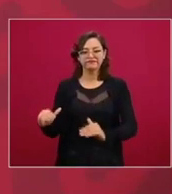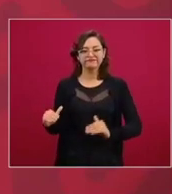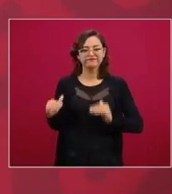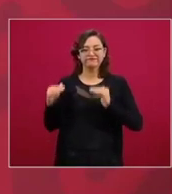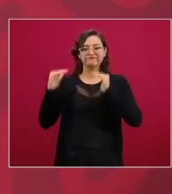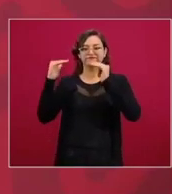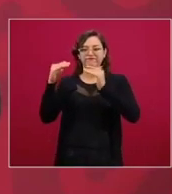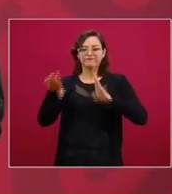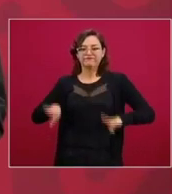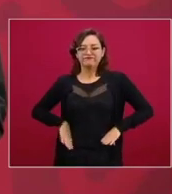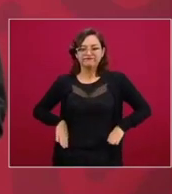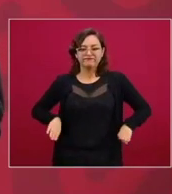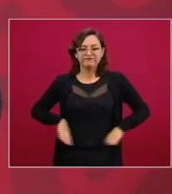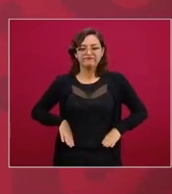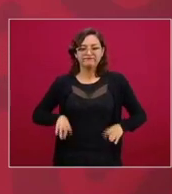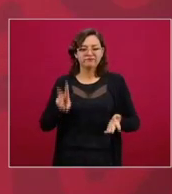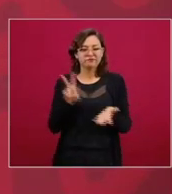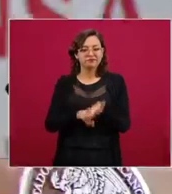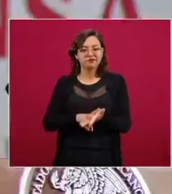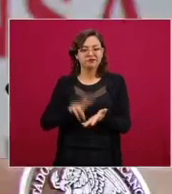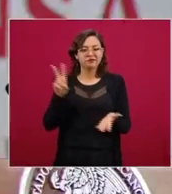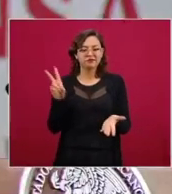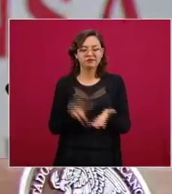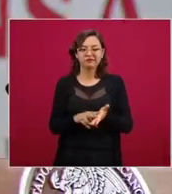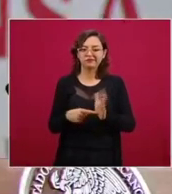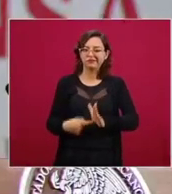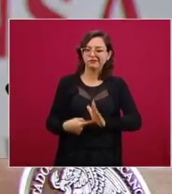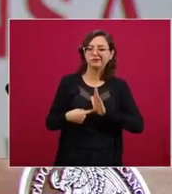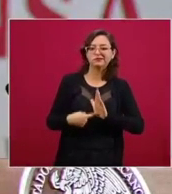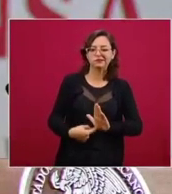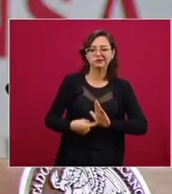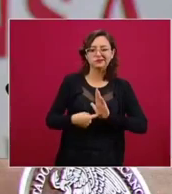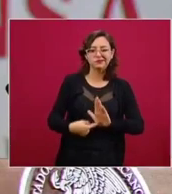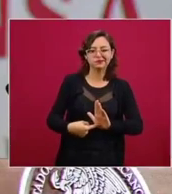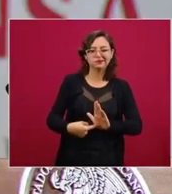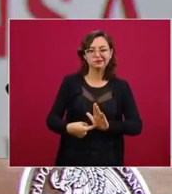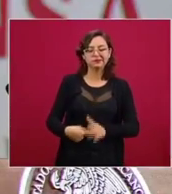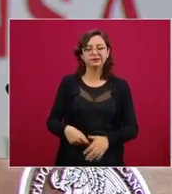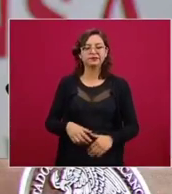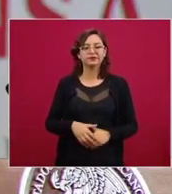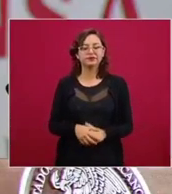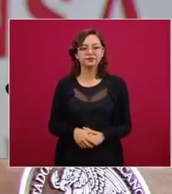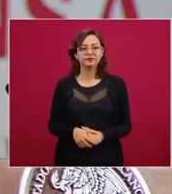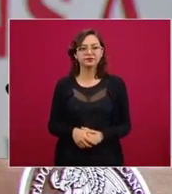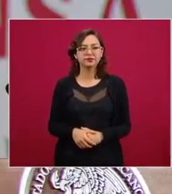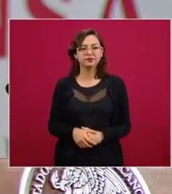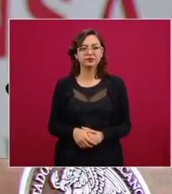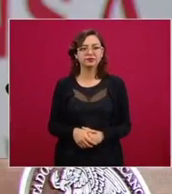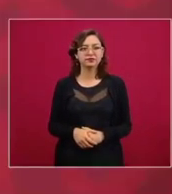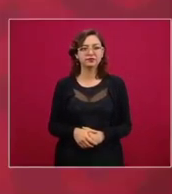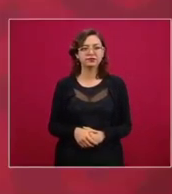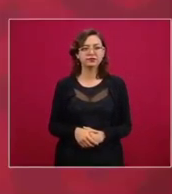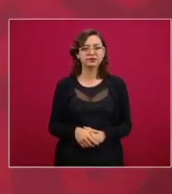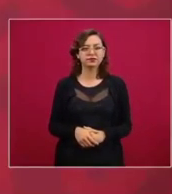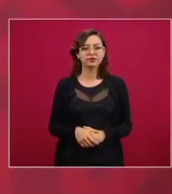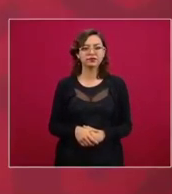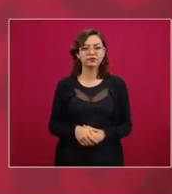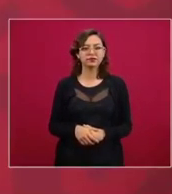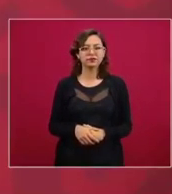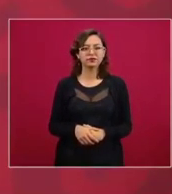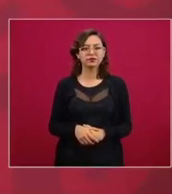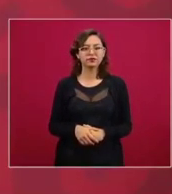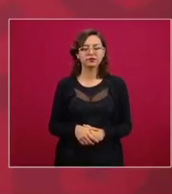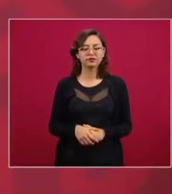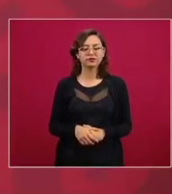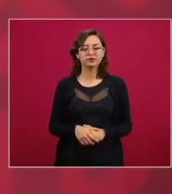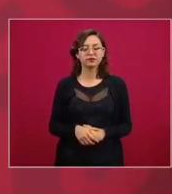julio. Y vamos a tener el ciclo escolar que viene igual. Creo que me gustó más, no sé si